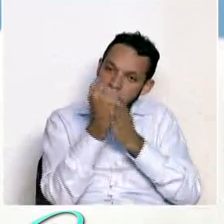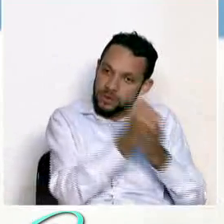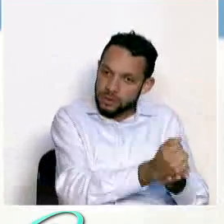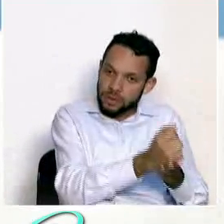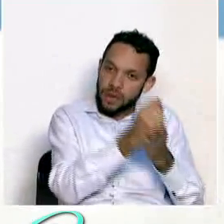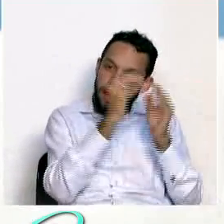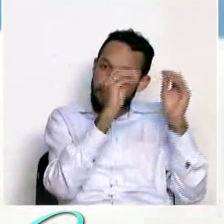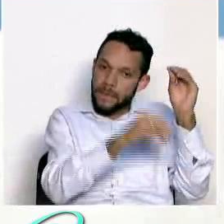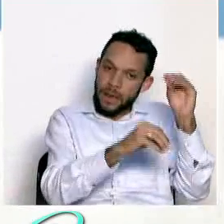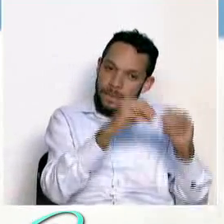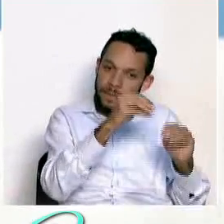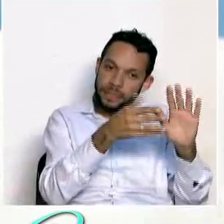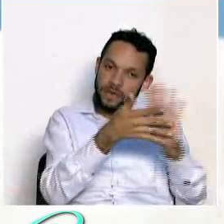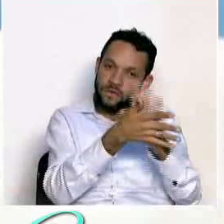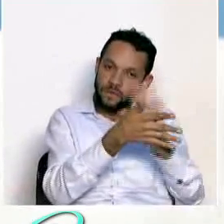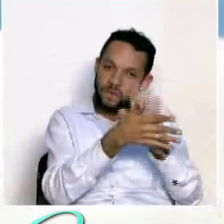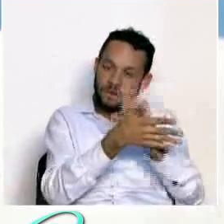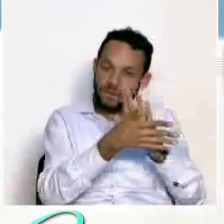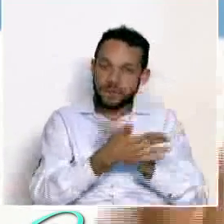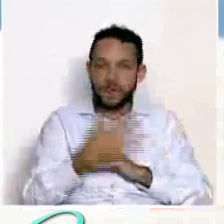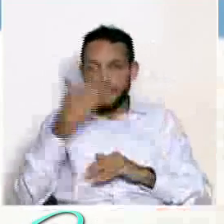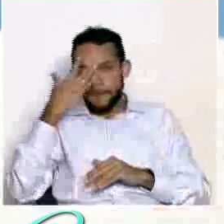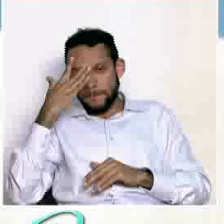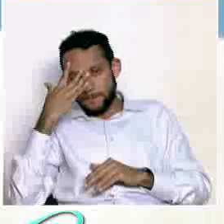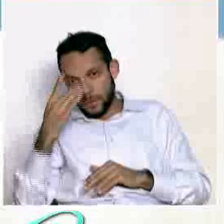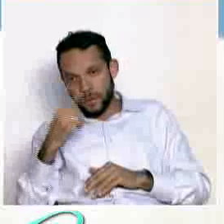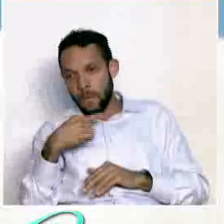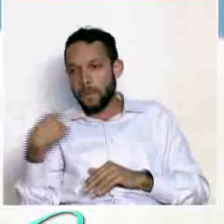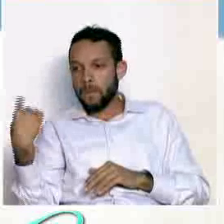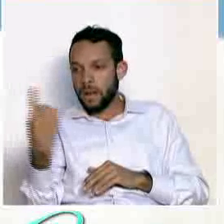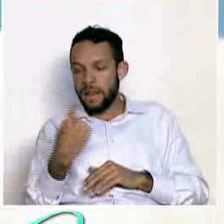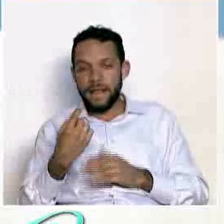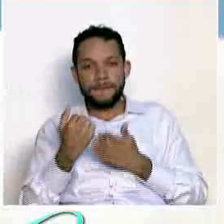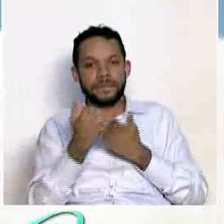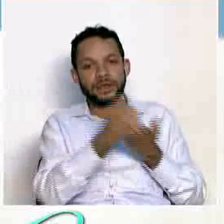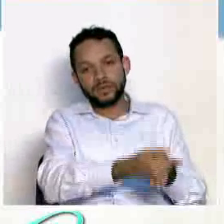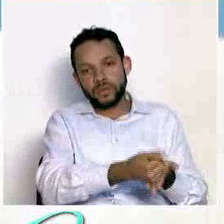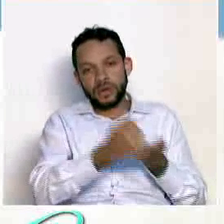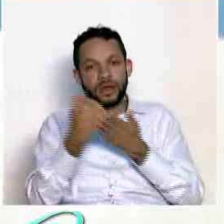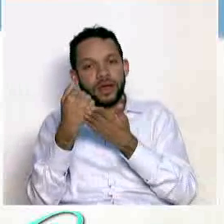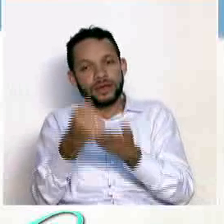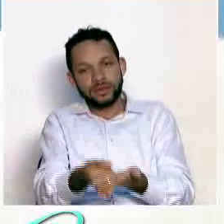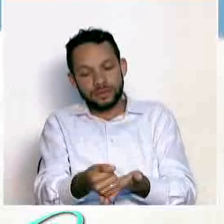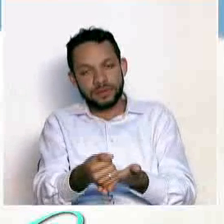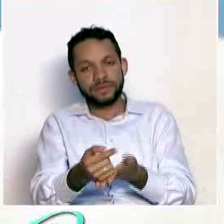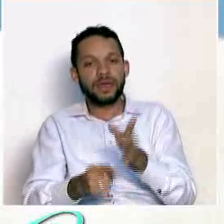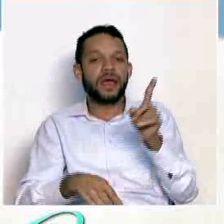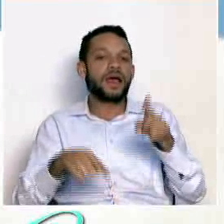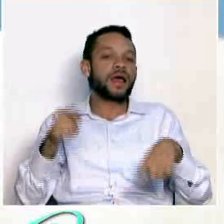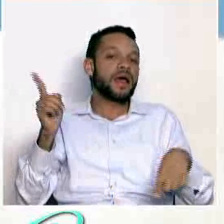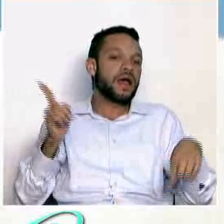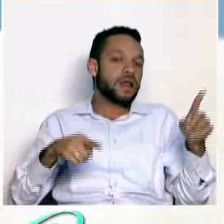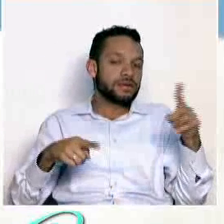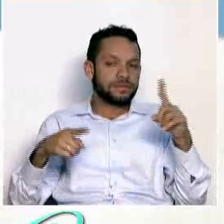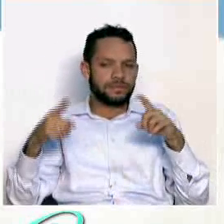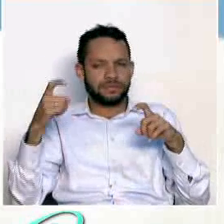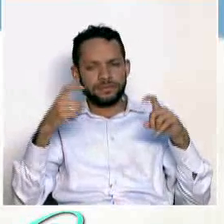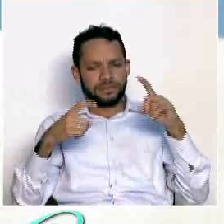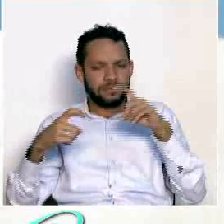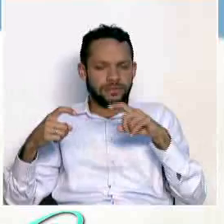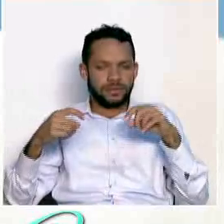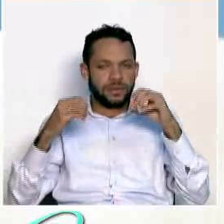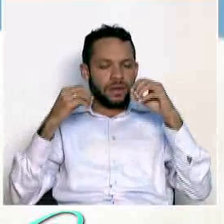ayudas porque hay tanto que ofrecerle a un paciente en la incertidumbre del diagnóstico de su